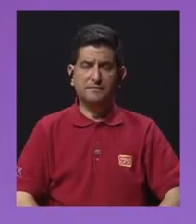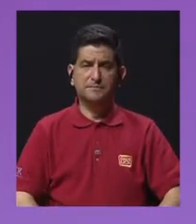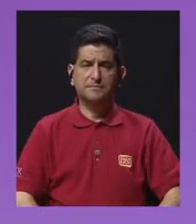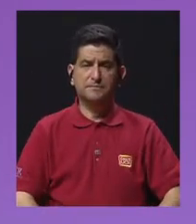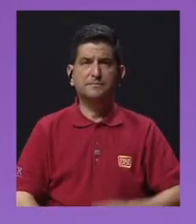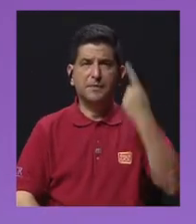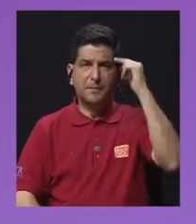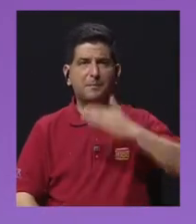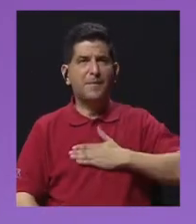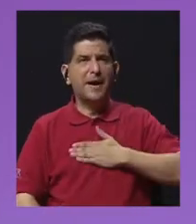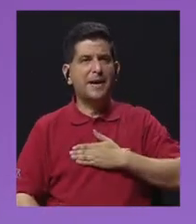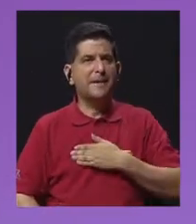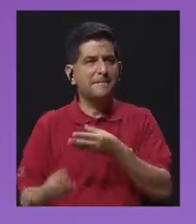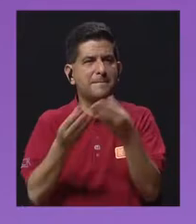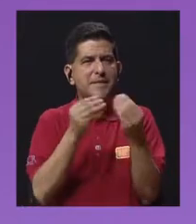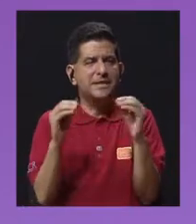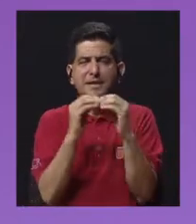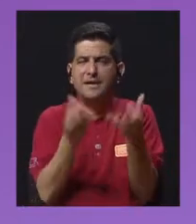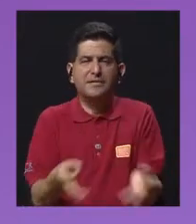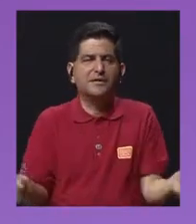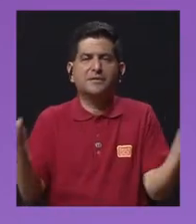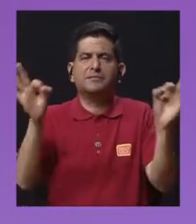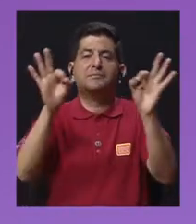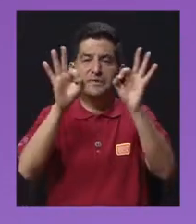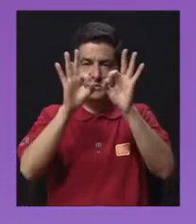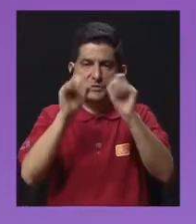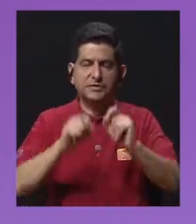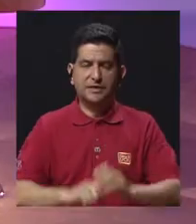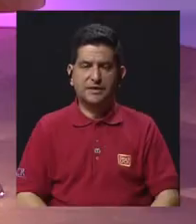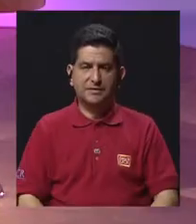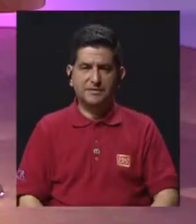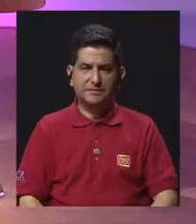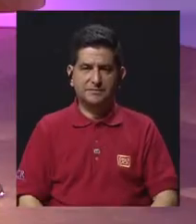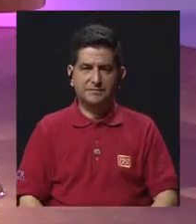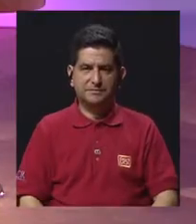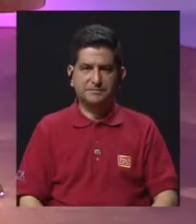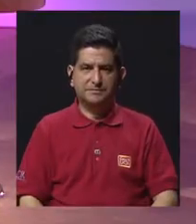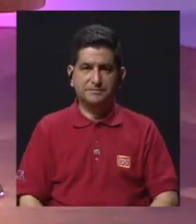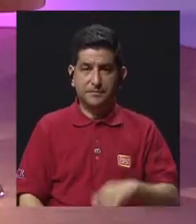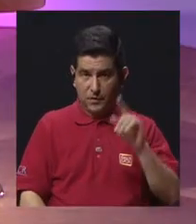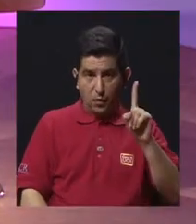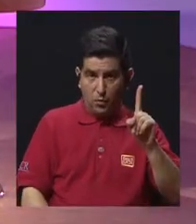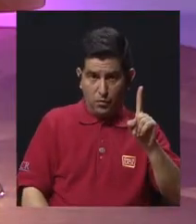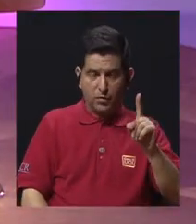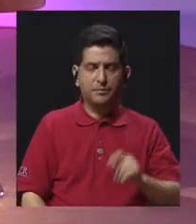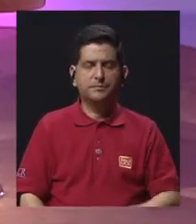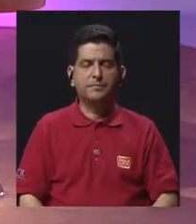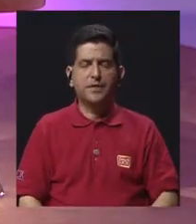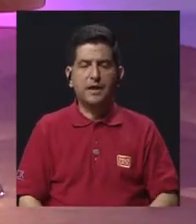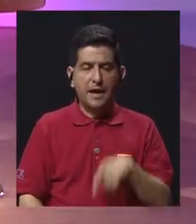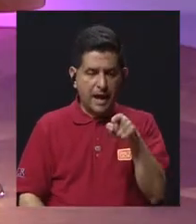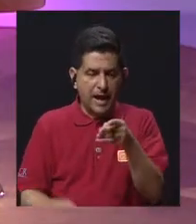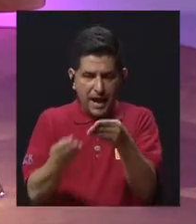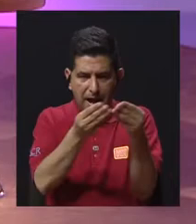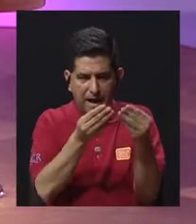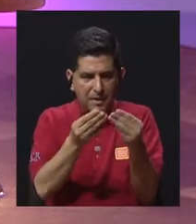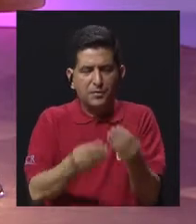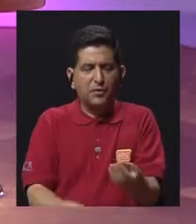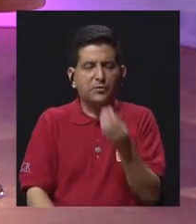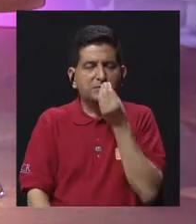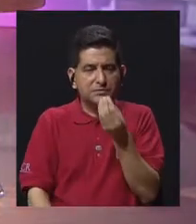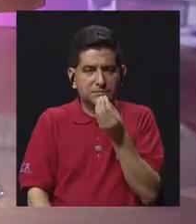Para mí la tierra es lo más importante. Una, porque es la que produce estos